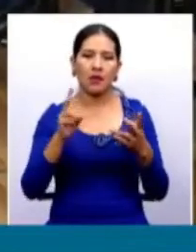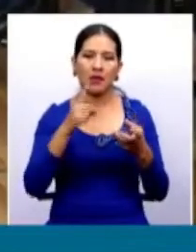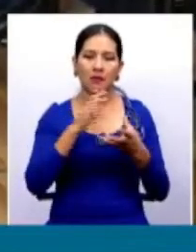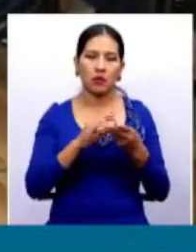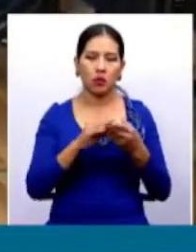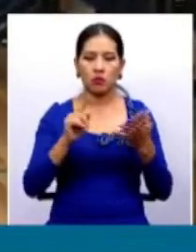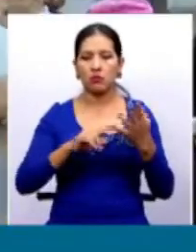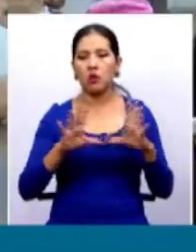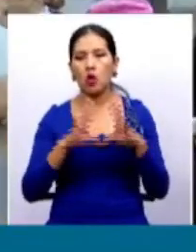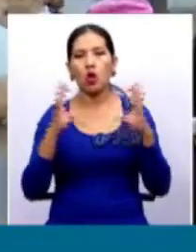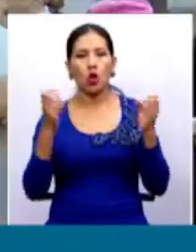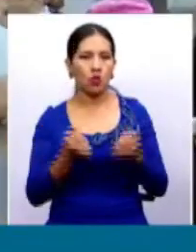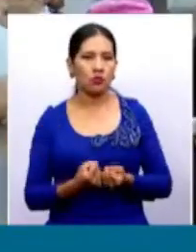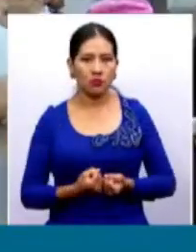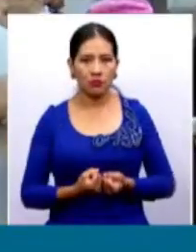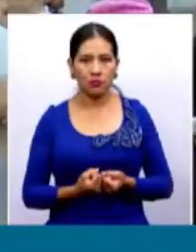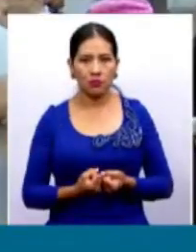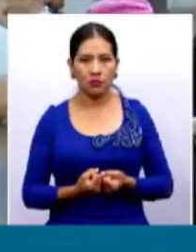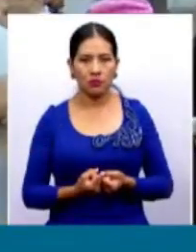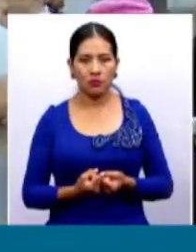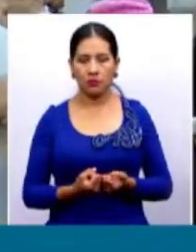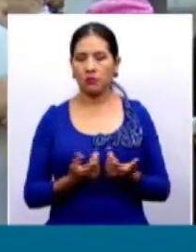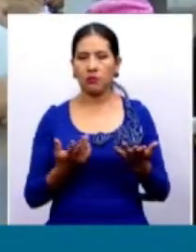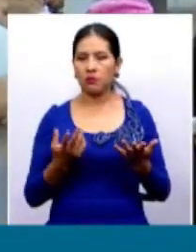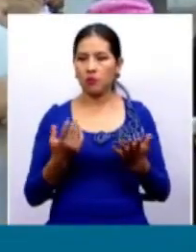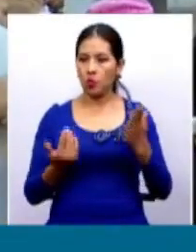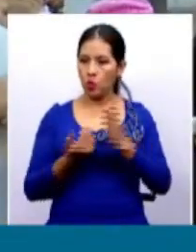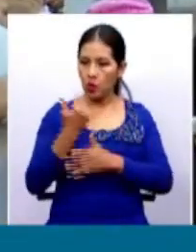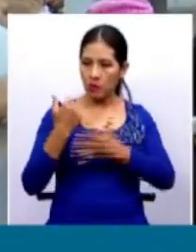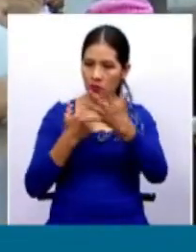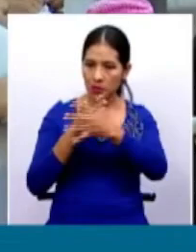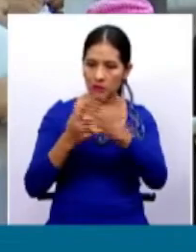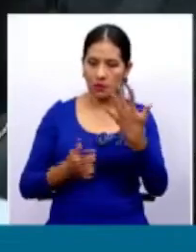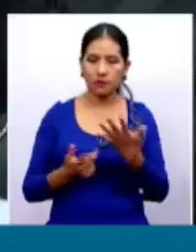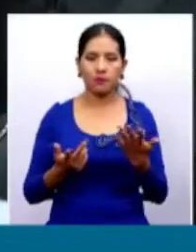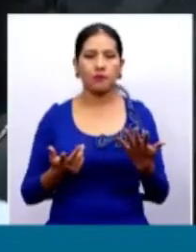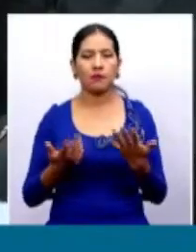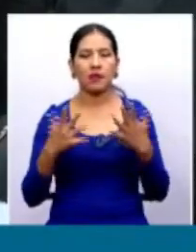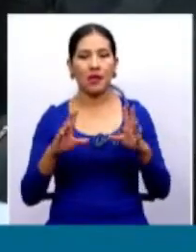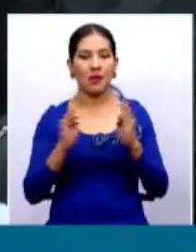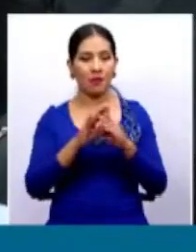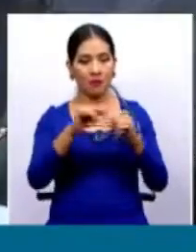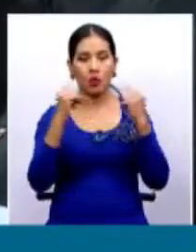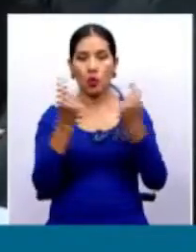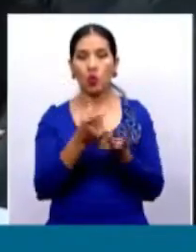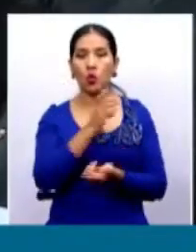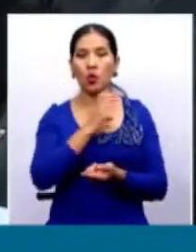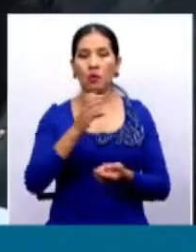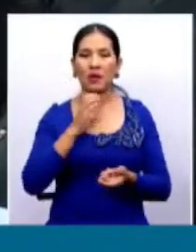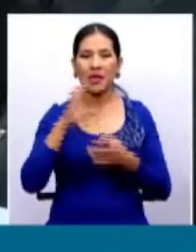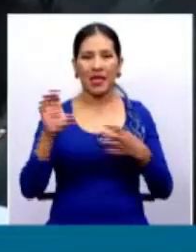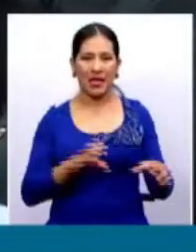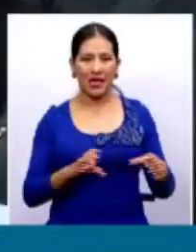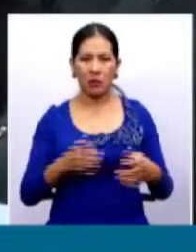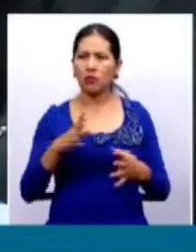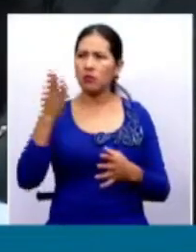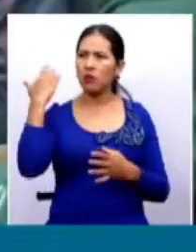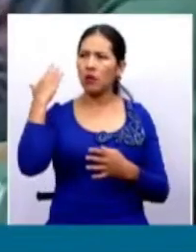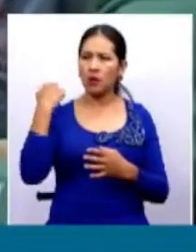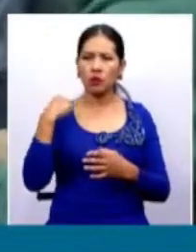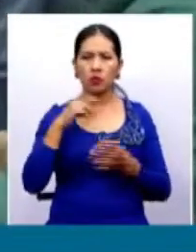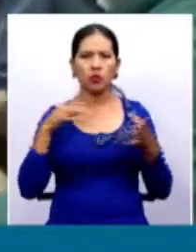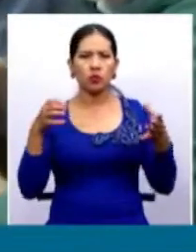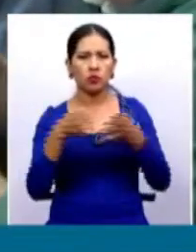histórica y Congreso al equipo al comité ejecutivo componentes creo que esa vez más de más de 15